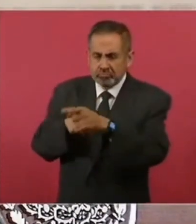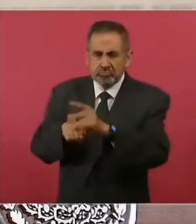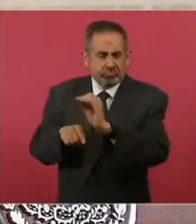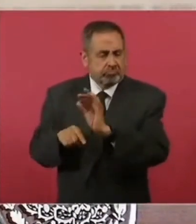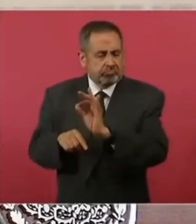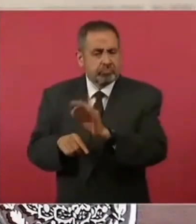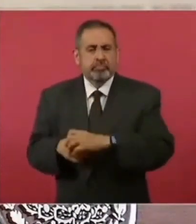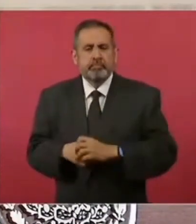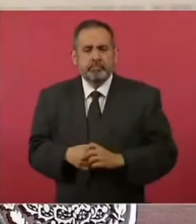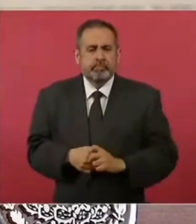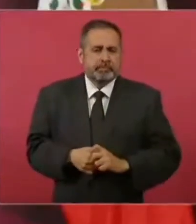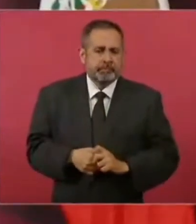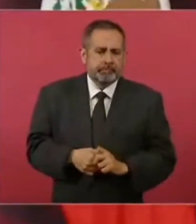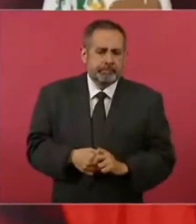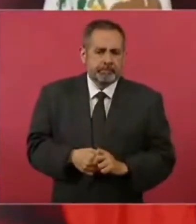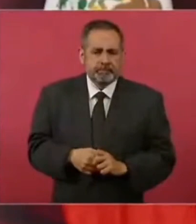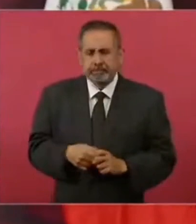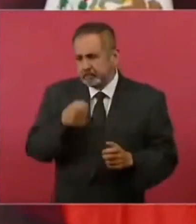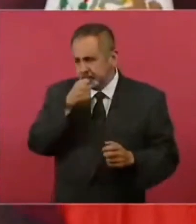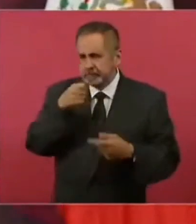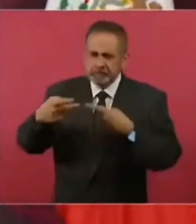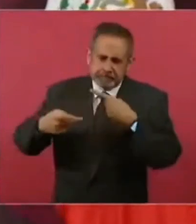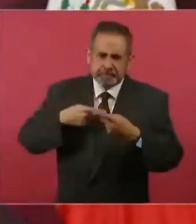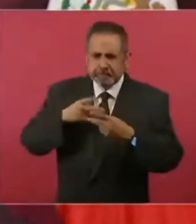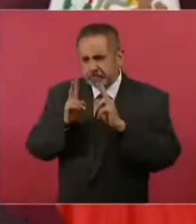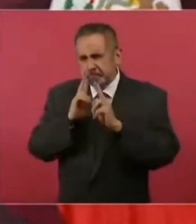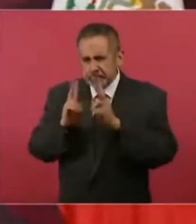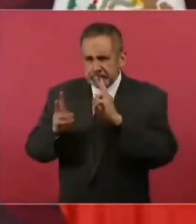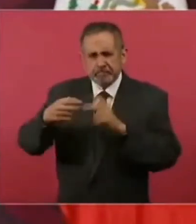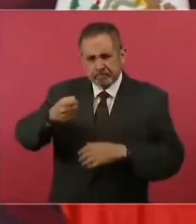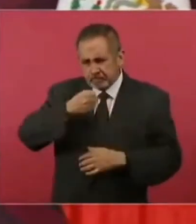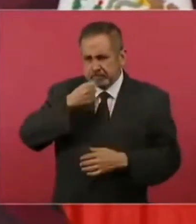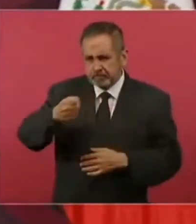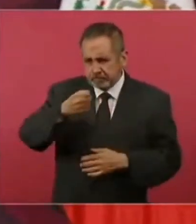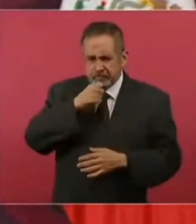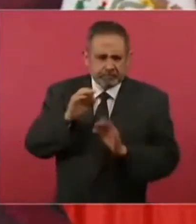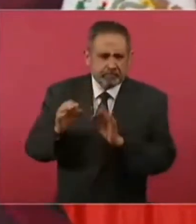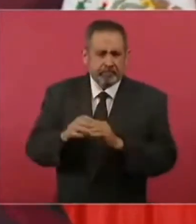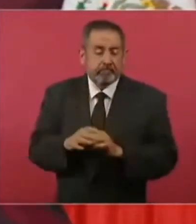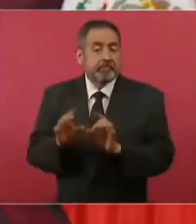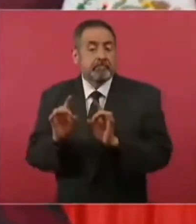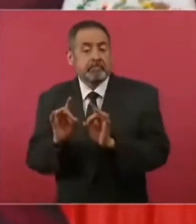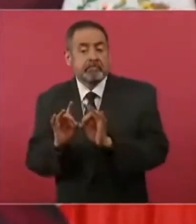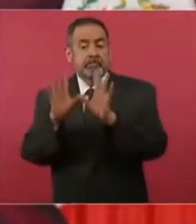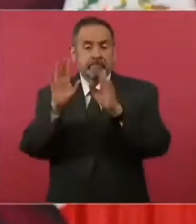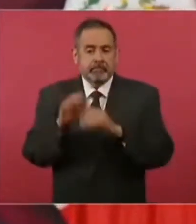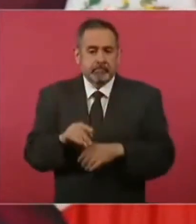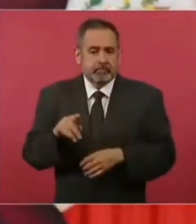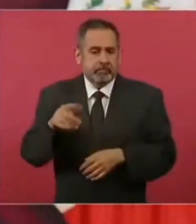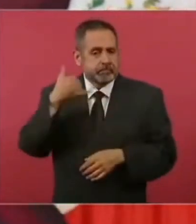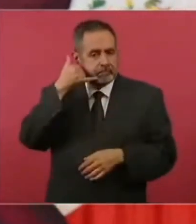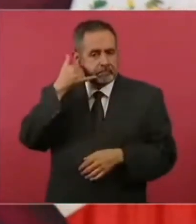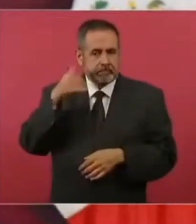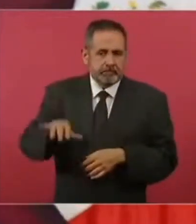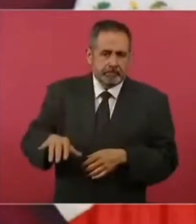Y estaba muy bien, me estaba entrevistando. Pero de repente recibí una llamada, ¿no?,